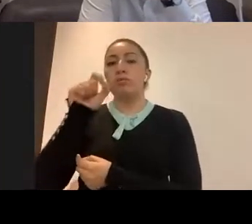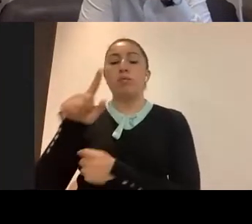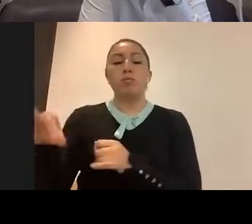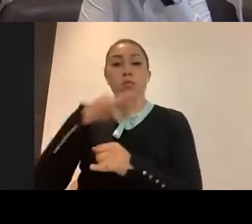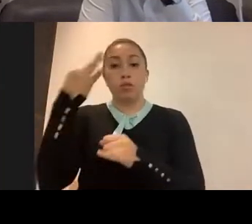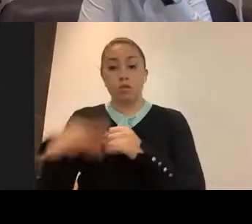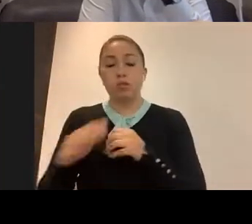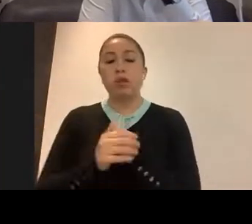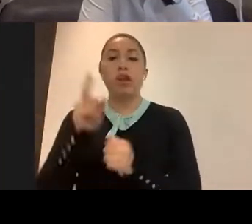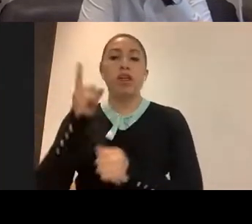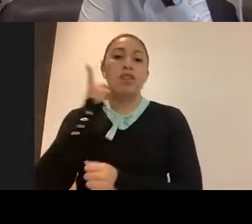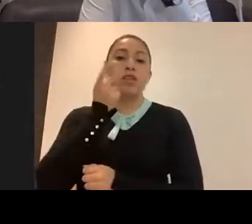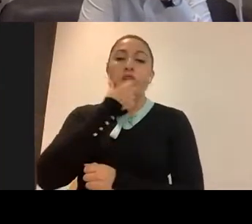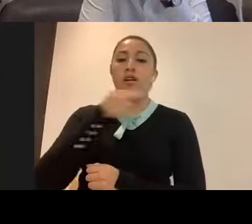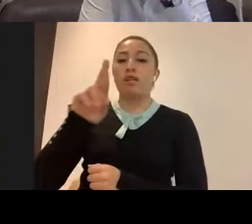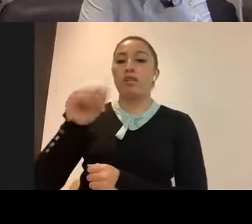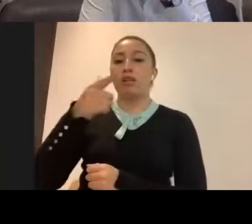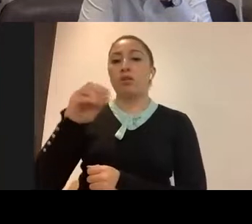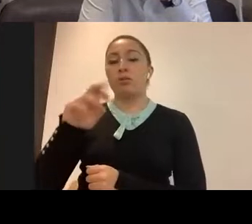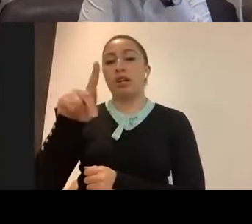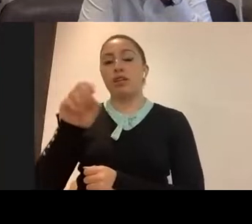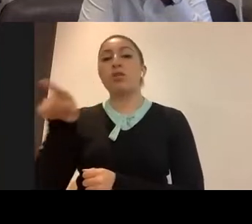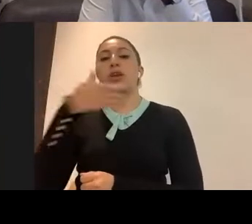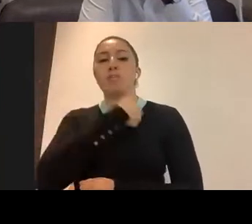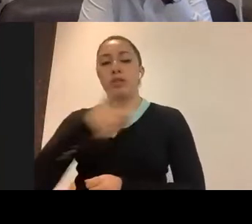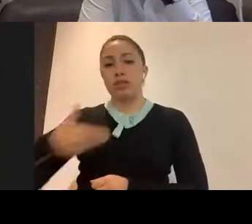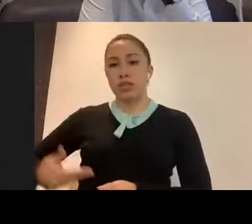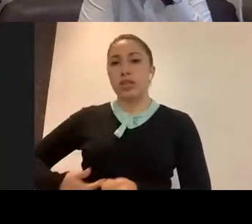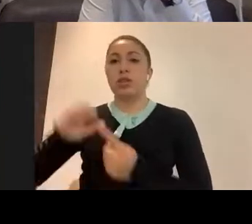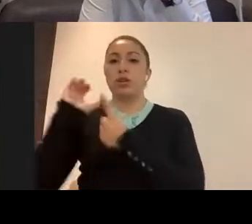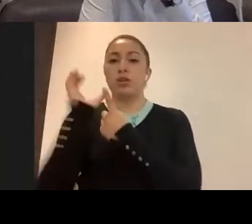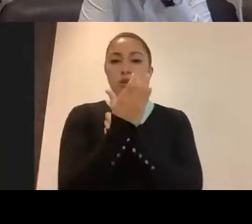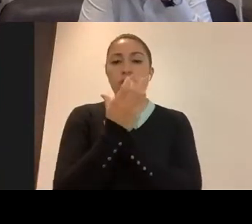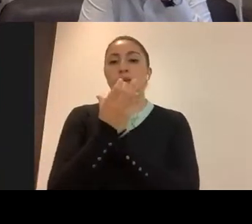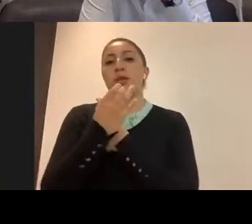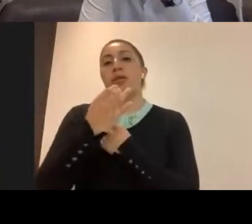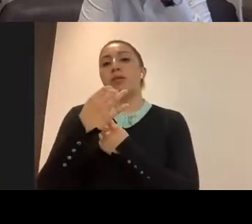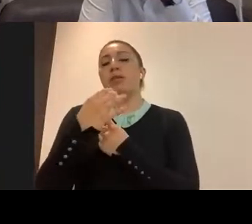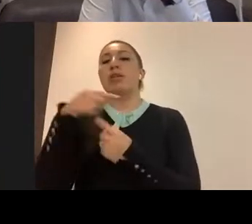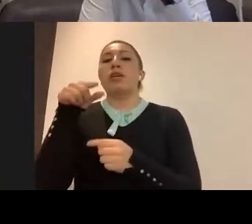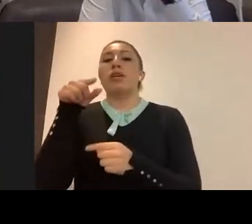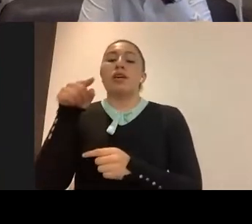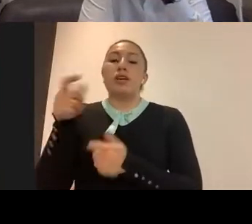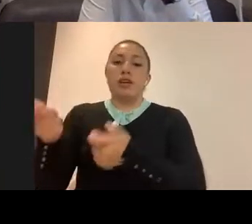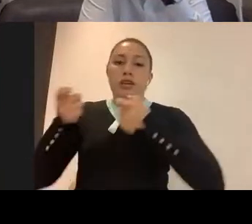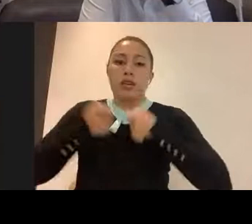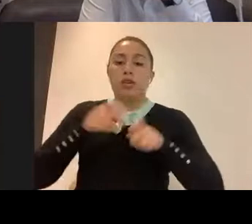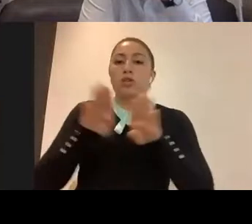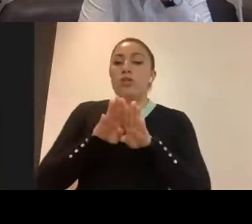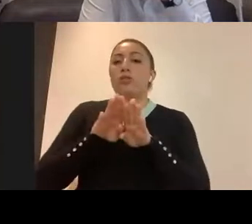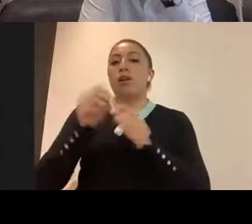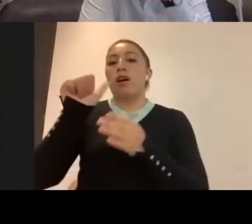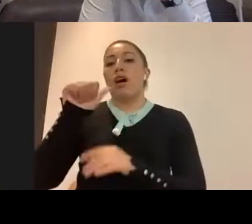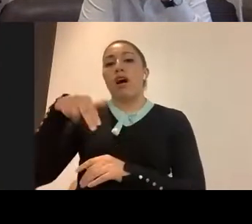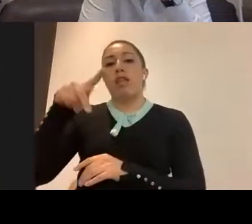del diputado Rigoberto Salgado Vázquez, presidente del Comité de Administración y Capacitación, por el que remite el anteproyecto del Programa Operativo